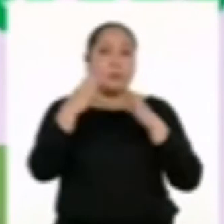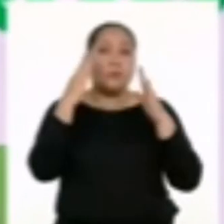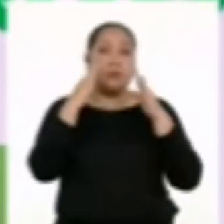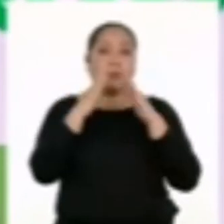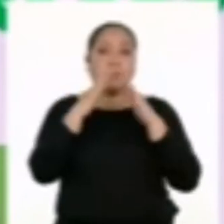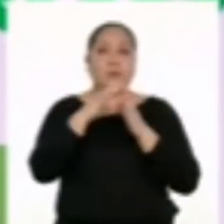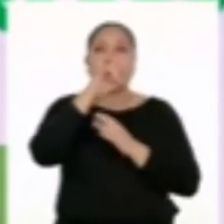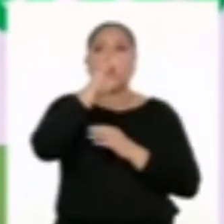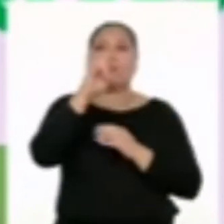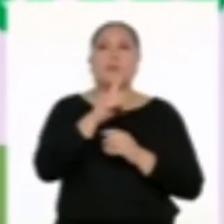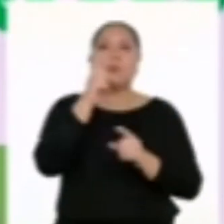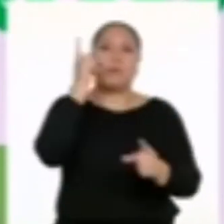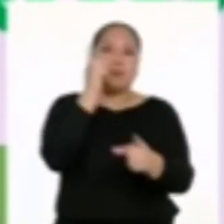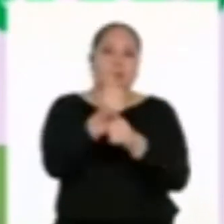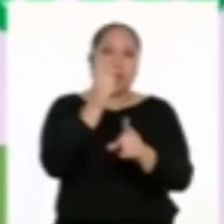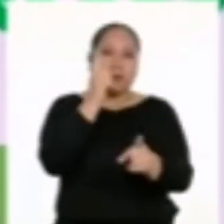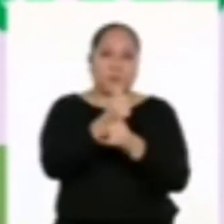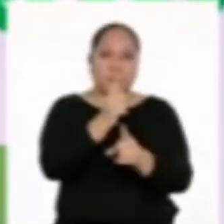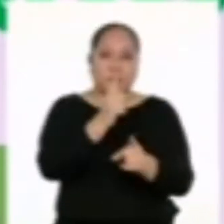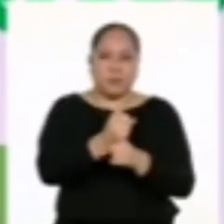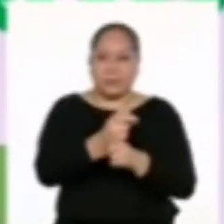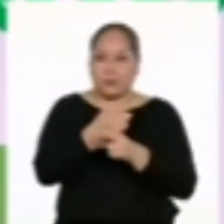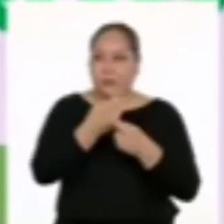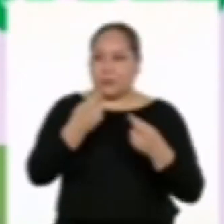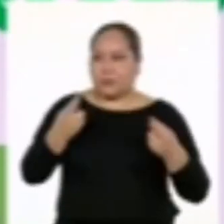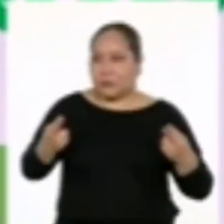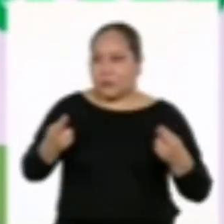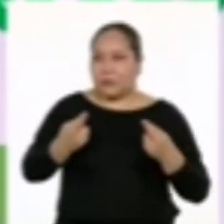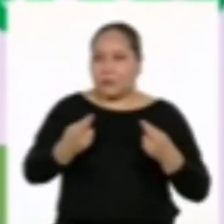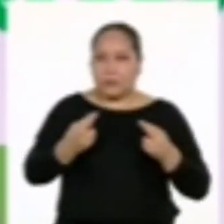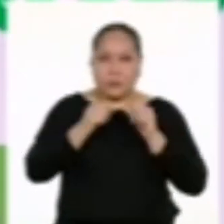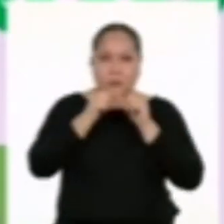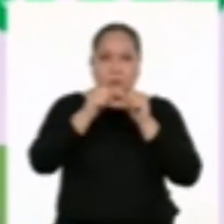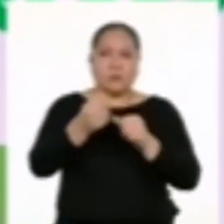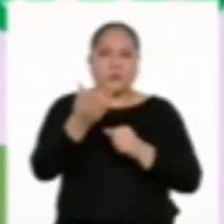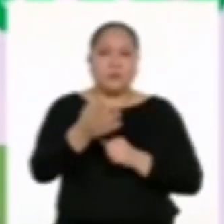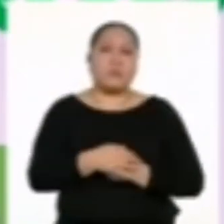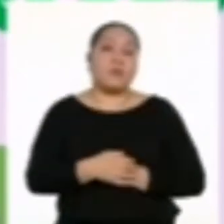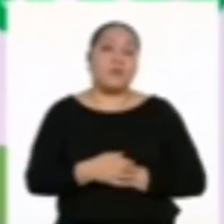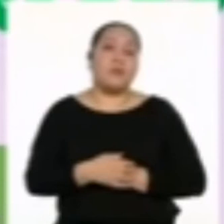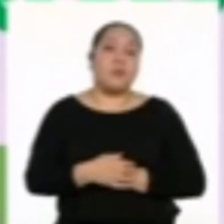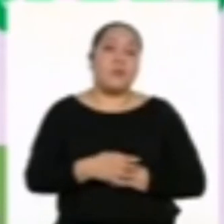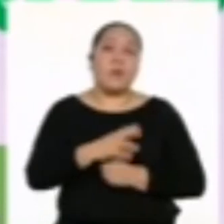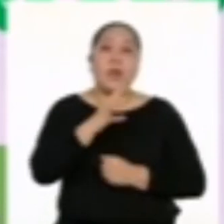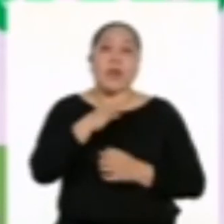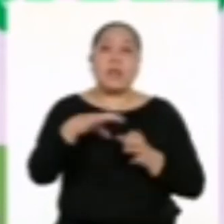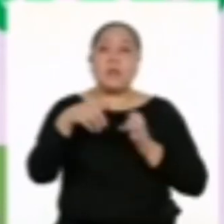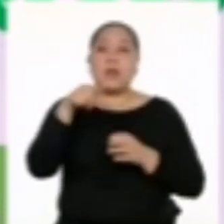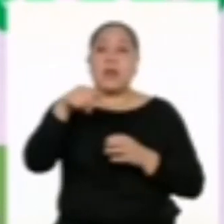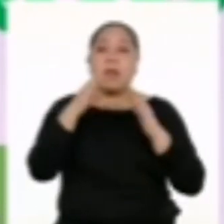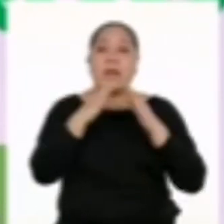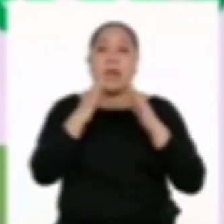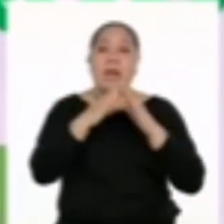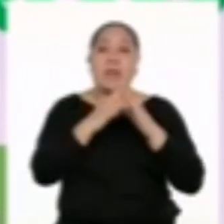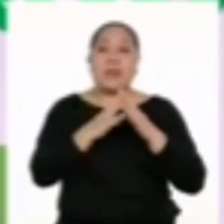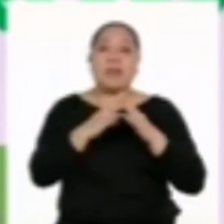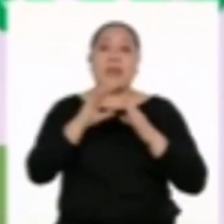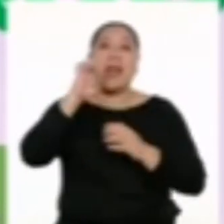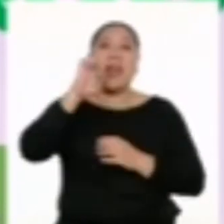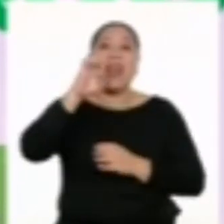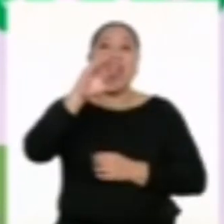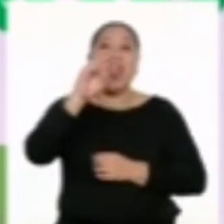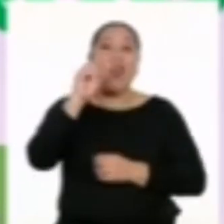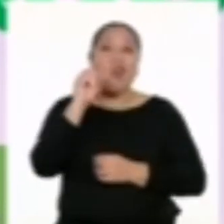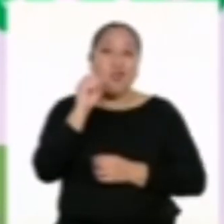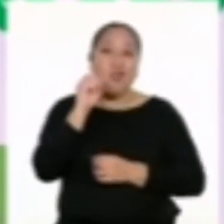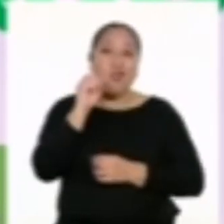lograr hacer un uso eficiente y óptimo de los recursos de manera sostenible, haciendo de nuestra casa un hogar ecoeficiente y que